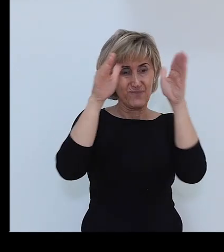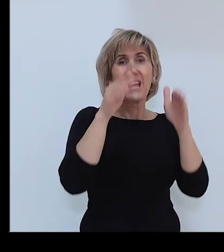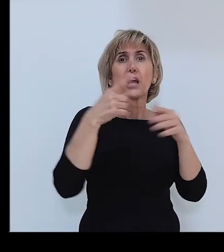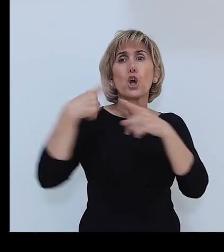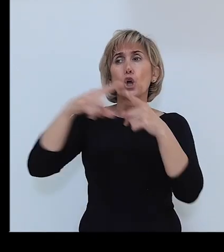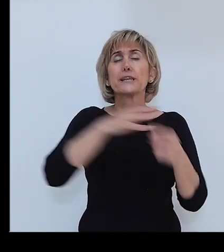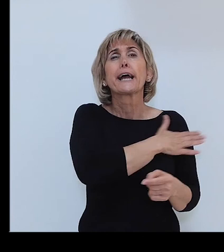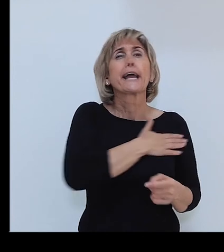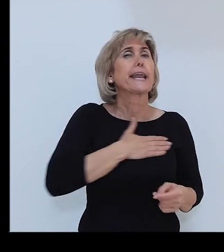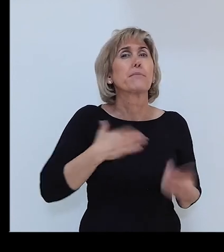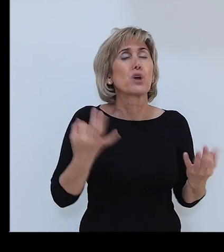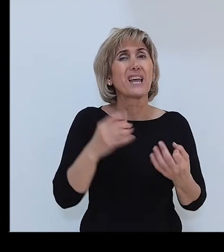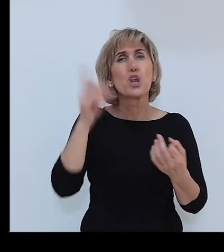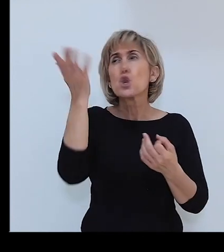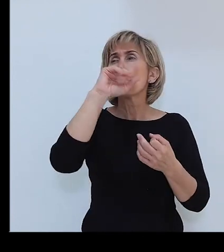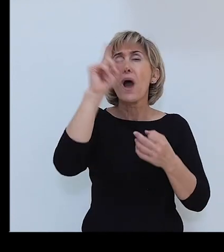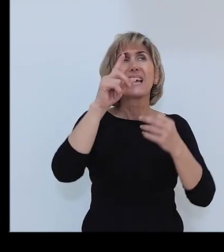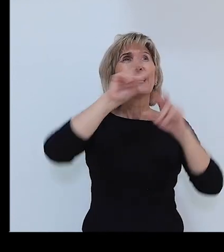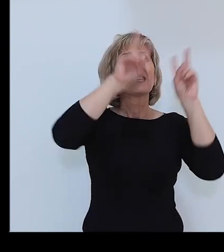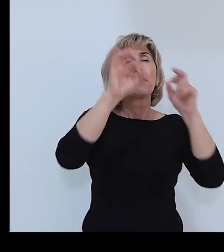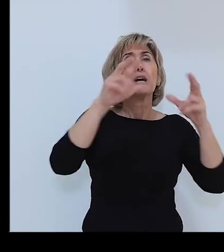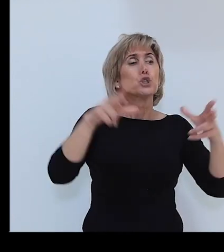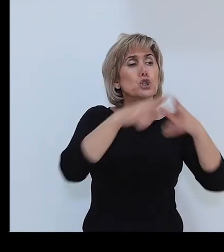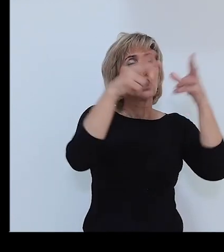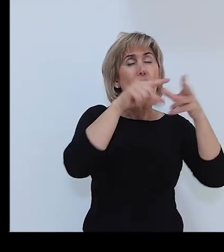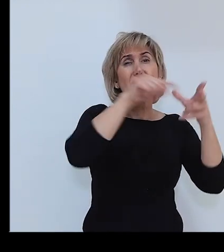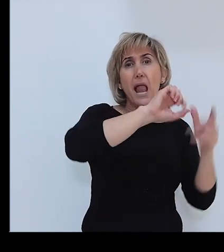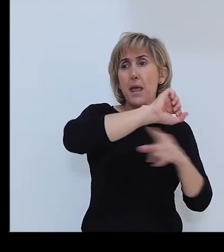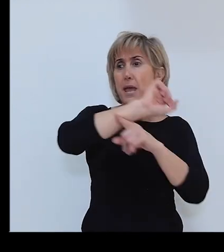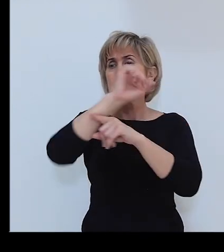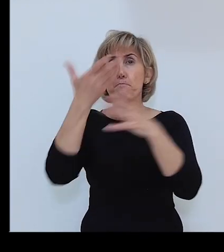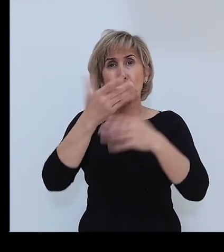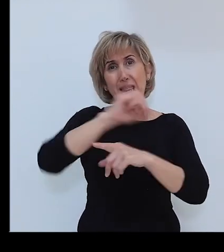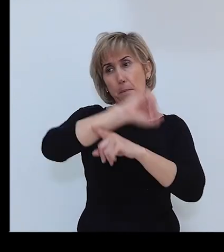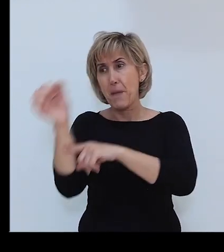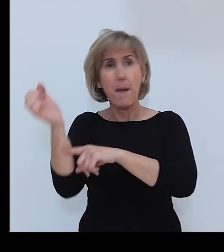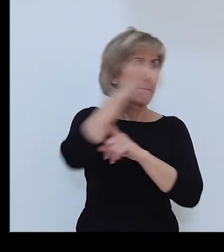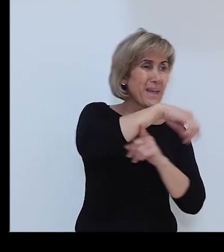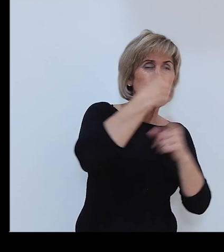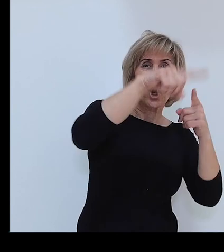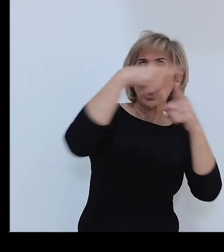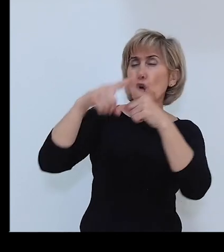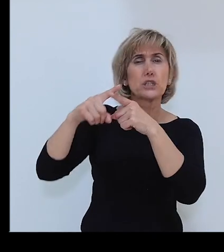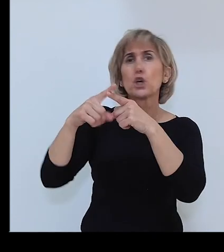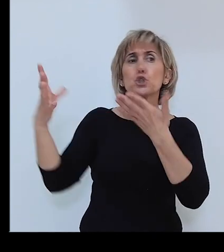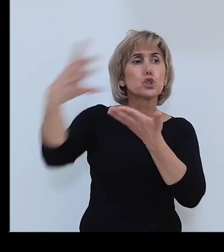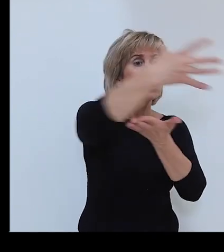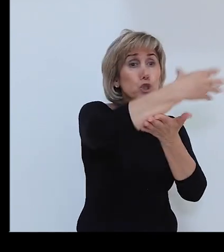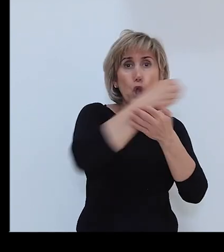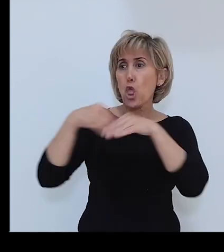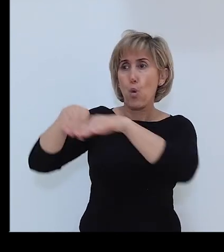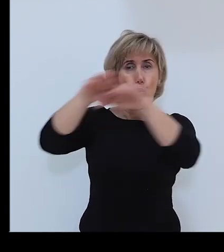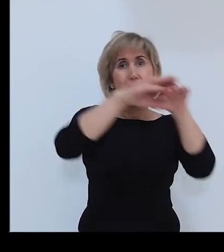hora hemos tenido esa posibilidad de centrarnos en lo que queremos y que no hay